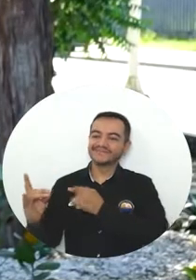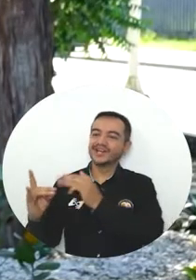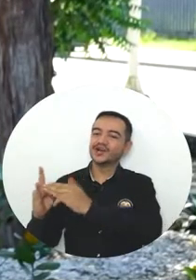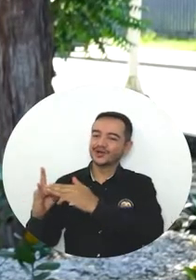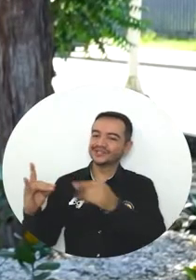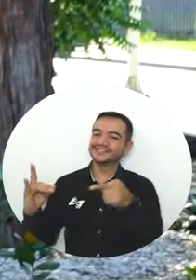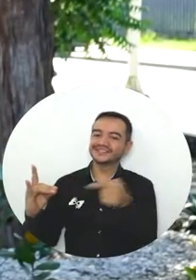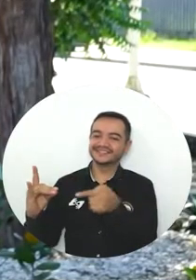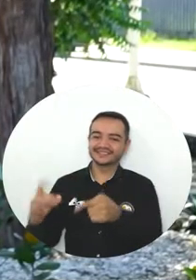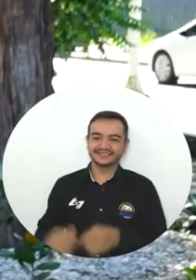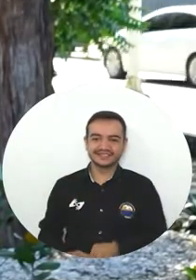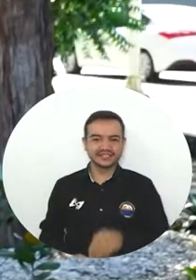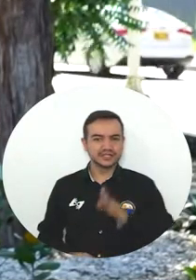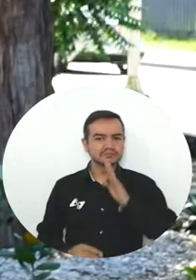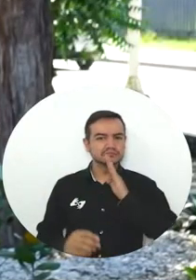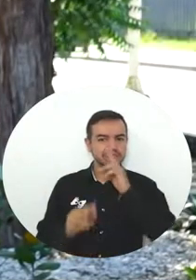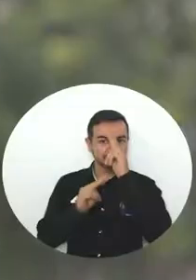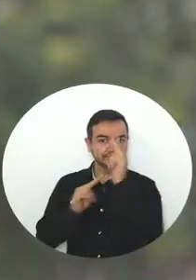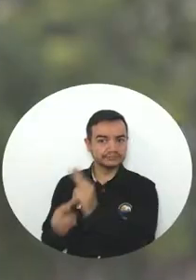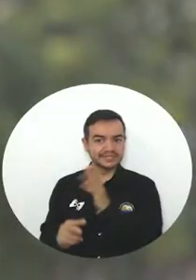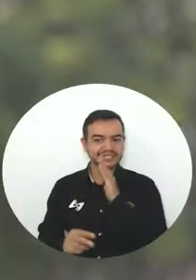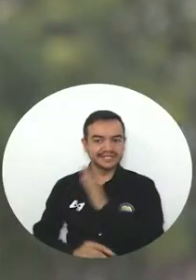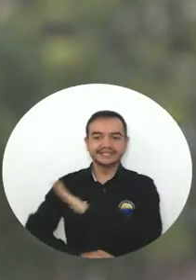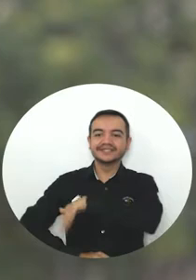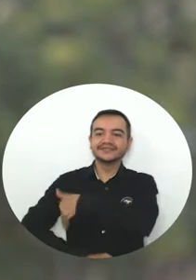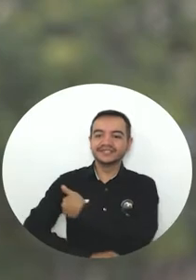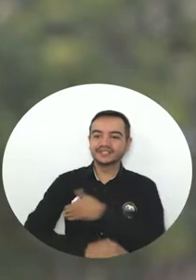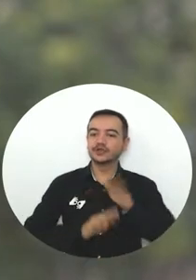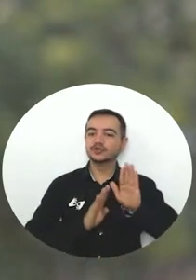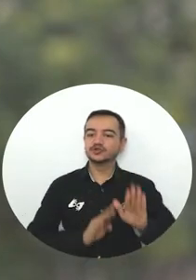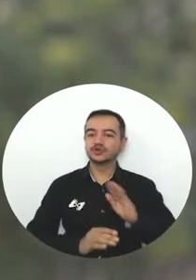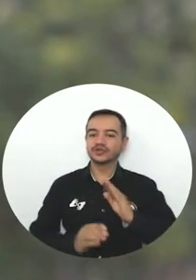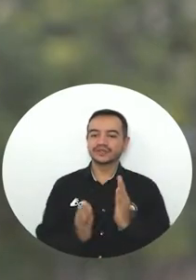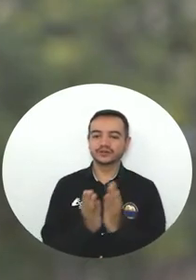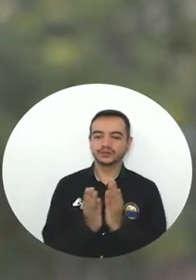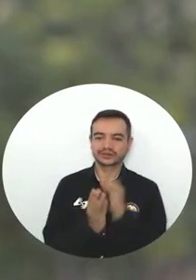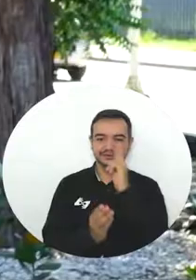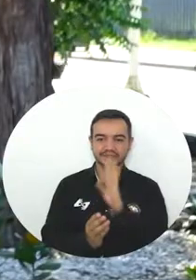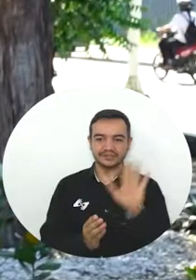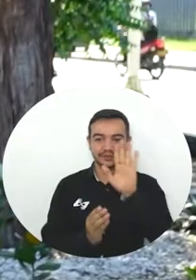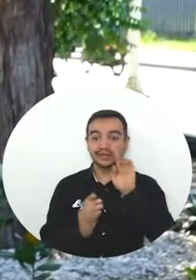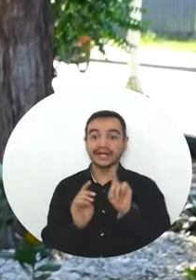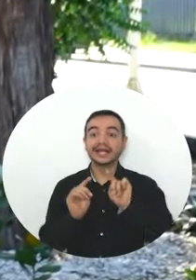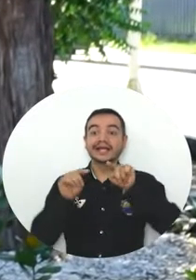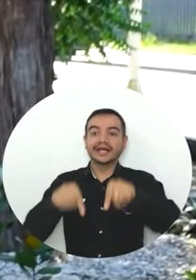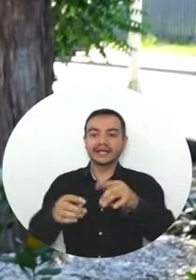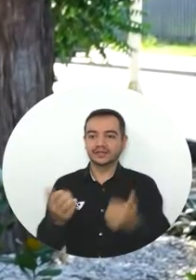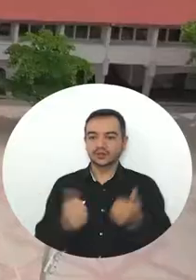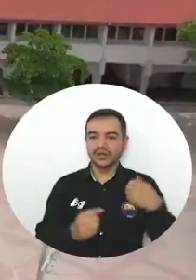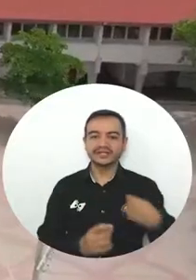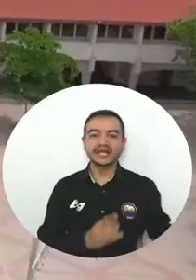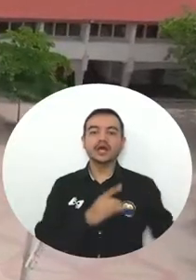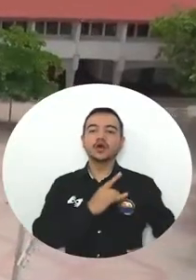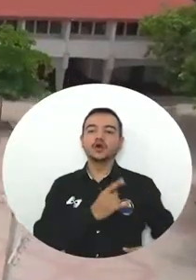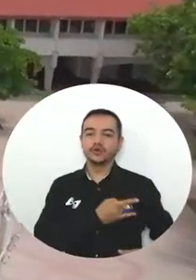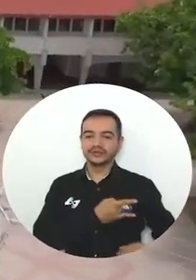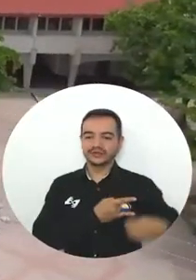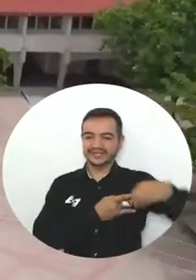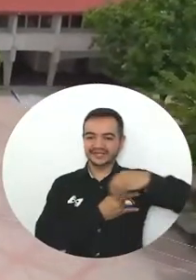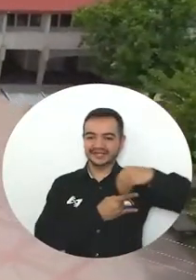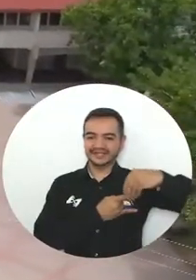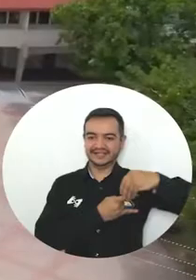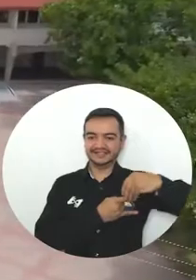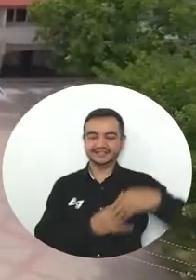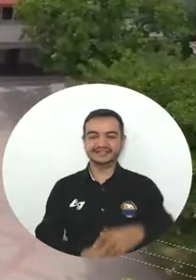mención fue realizada por el Ministerio de Educación Nacional durante el encuentro adelantado en la Universidad del Atlántico. La Universidad